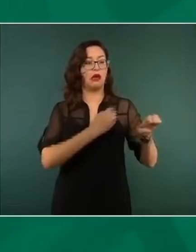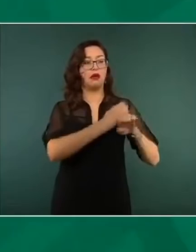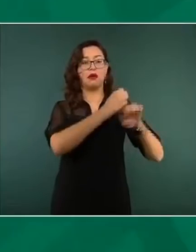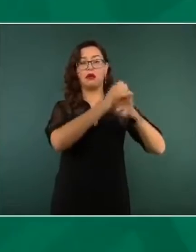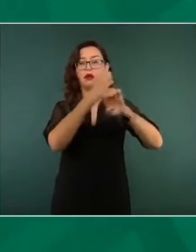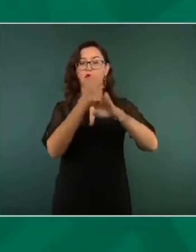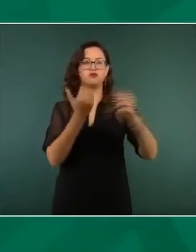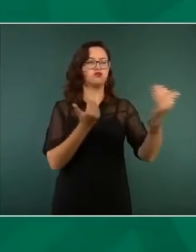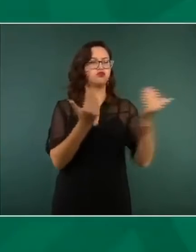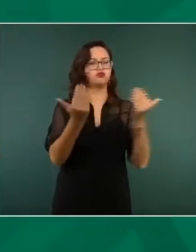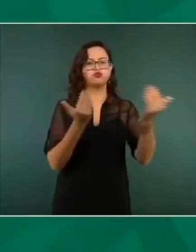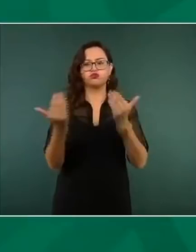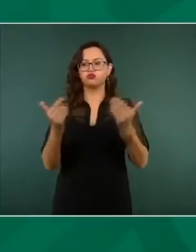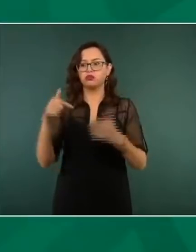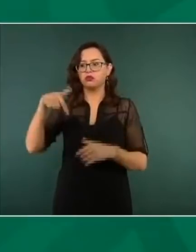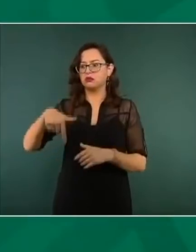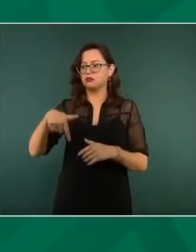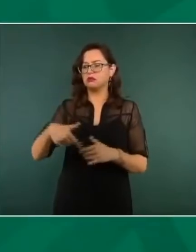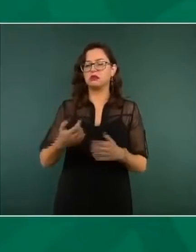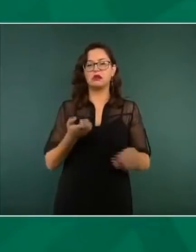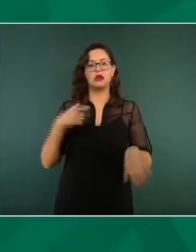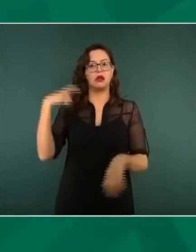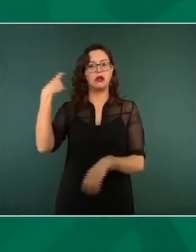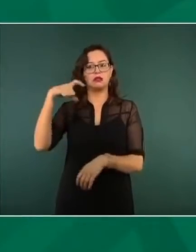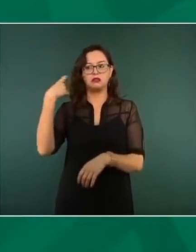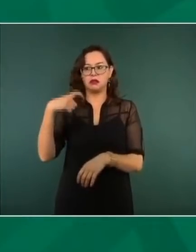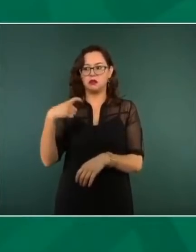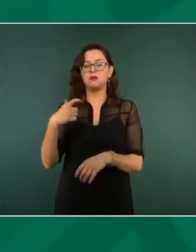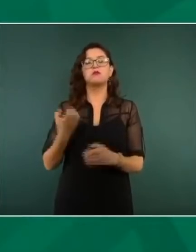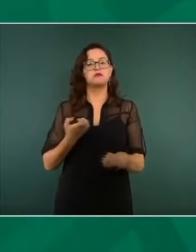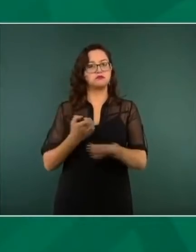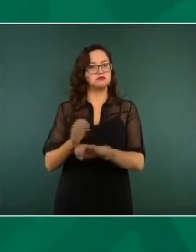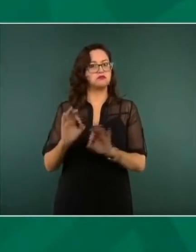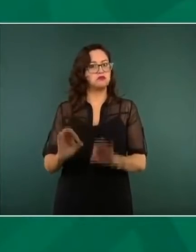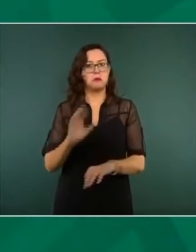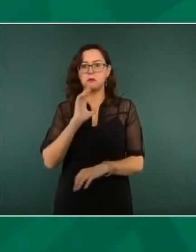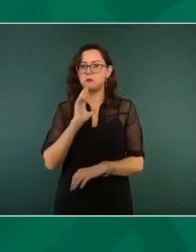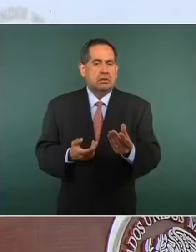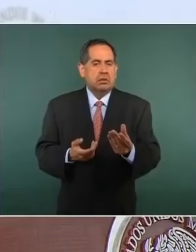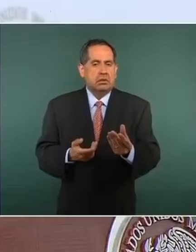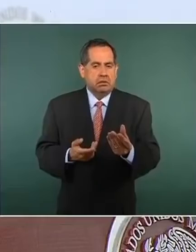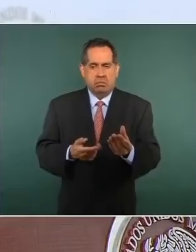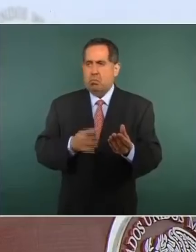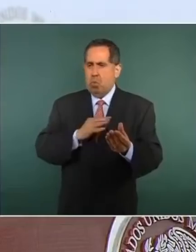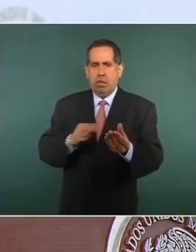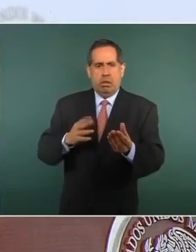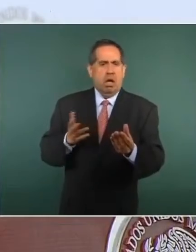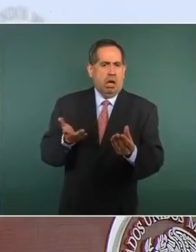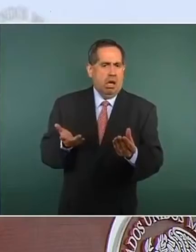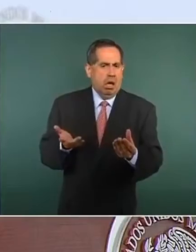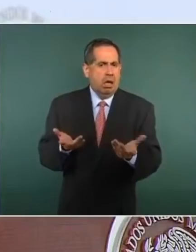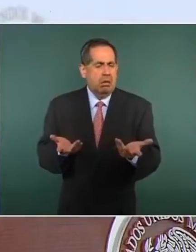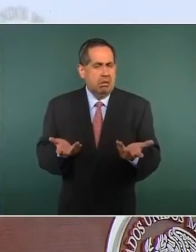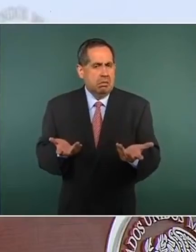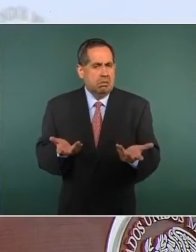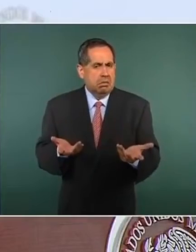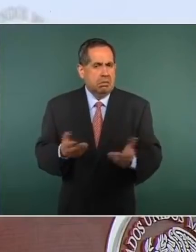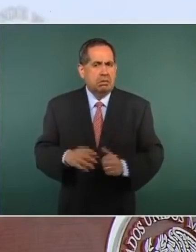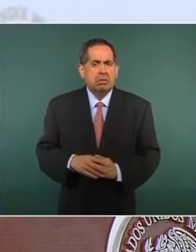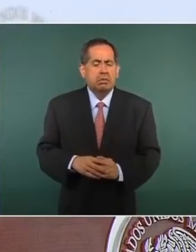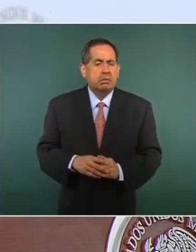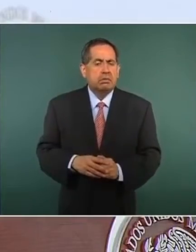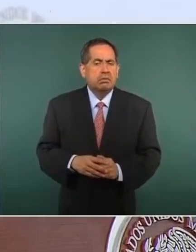atacando un gobernador de oposición bien y a 10 meses de las elecciones el presidente respondió que por urbanidad